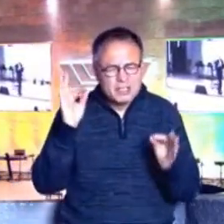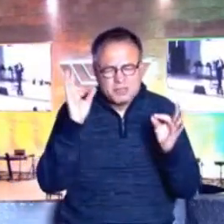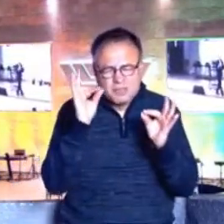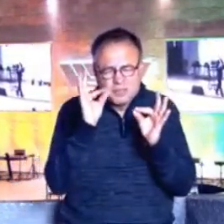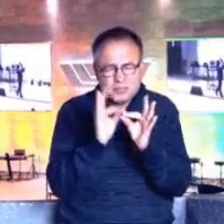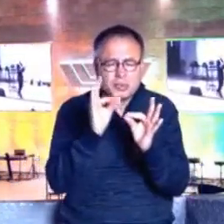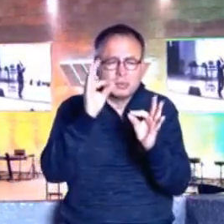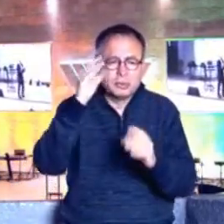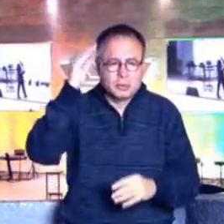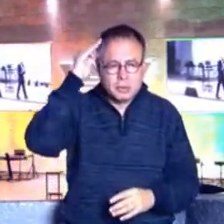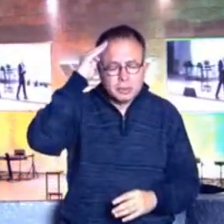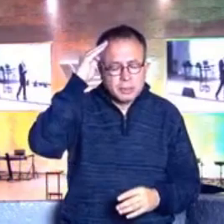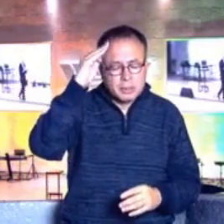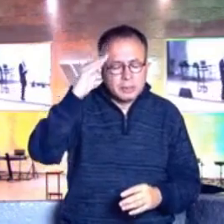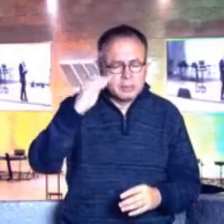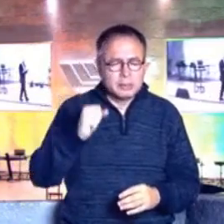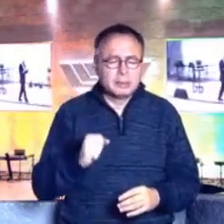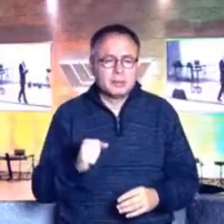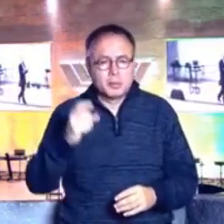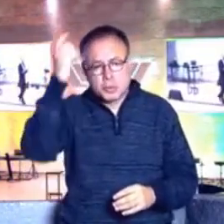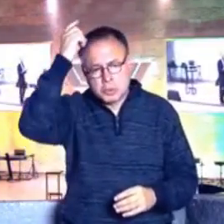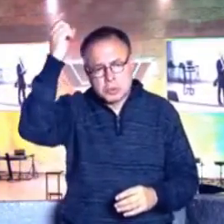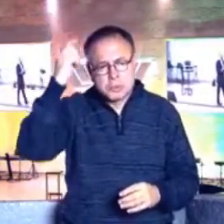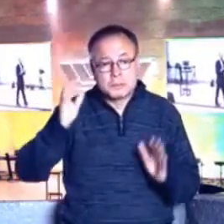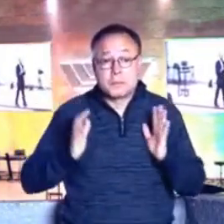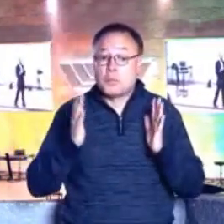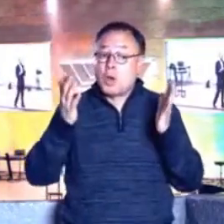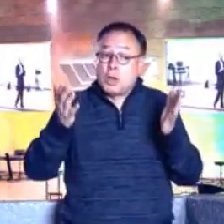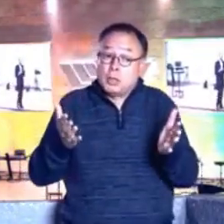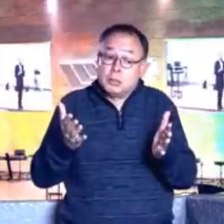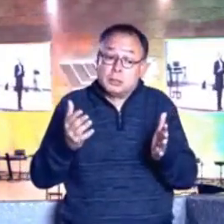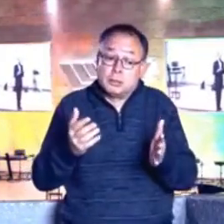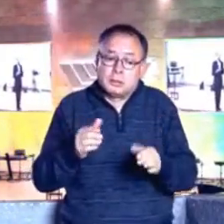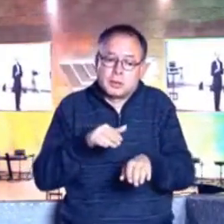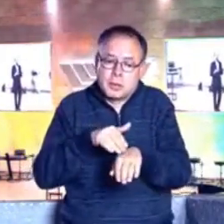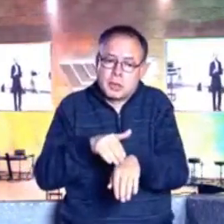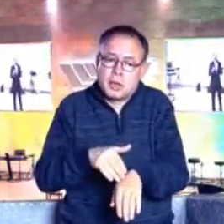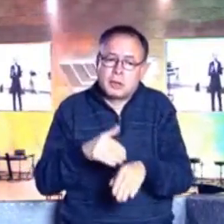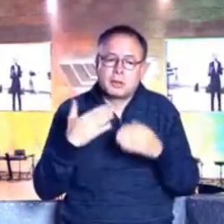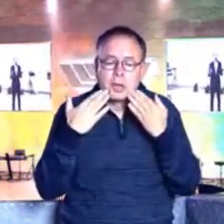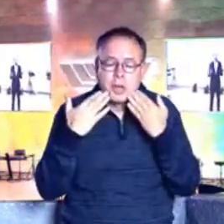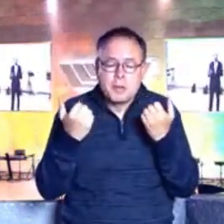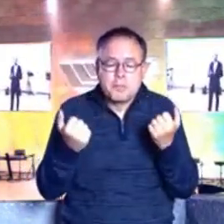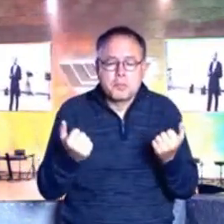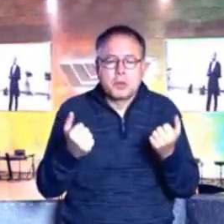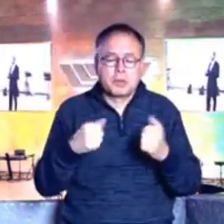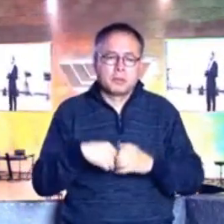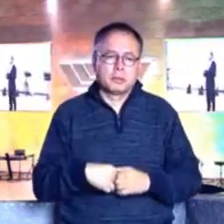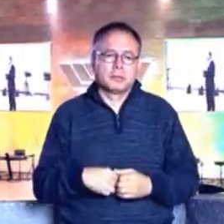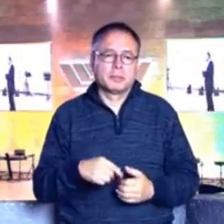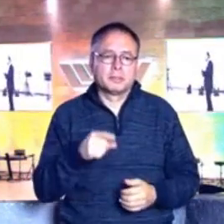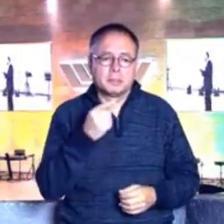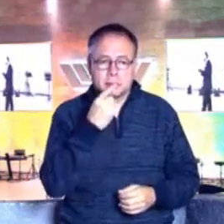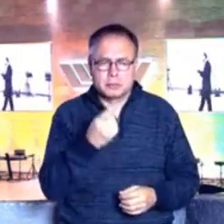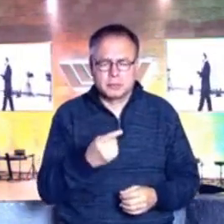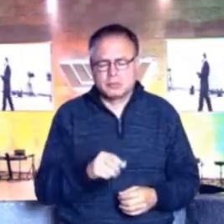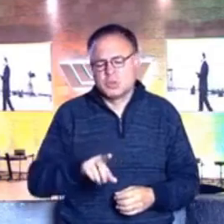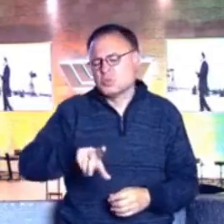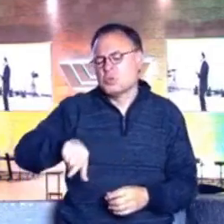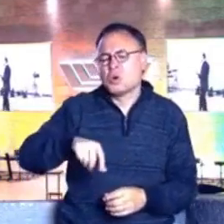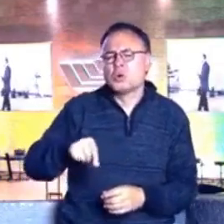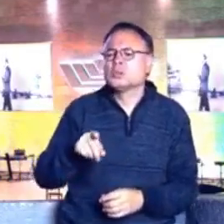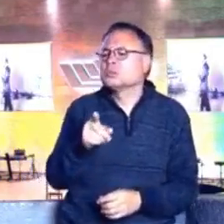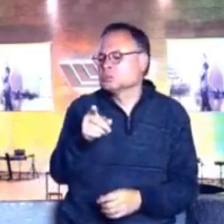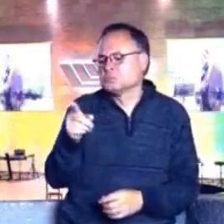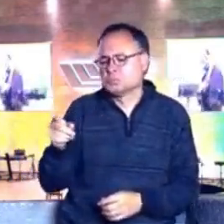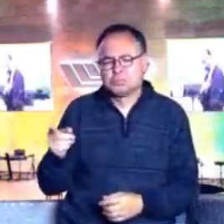estaba sorprendido por la obediencia de AB porque cualquier ser humano estaría dispuesto a decirle señor te doy lo que sea pero a